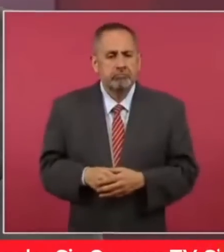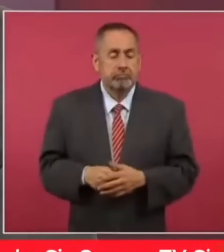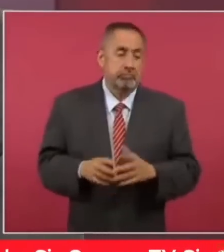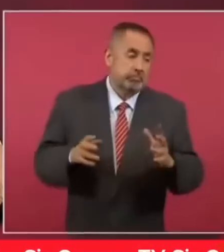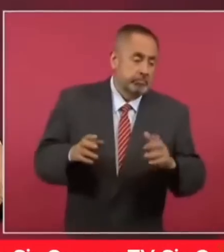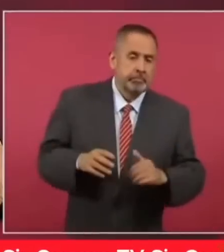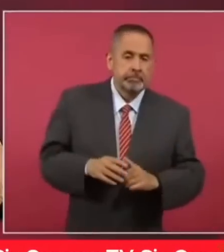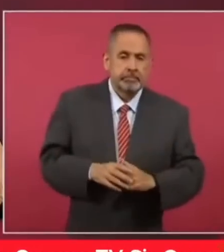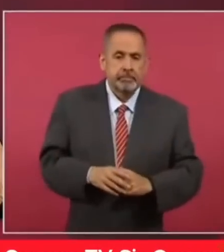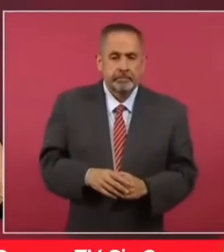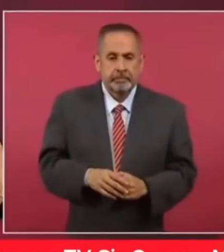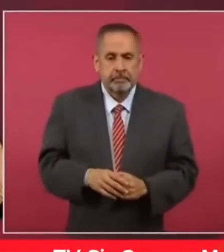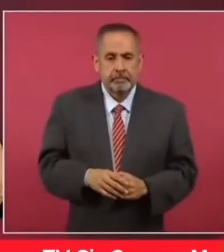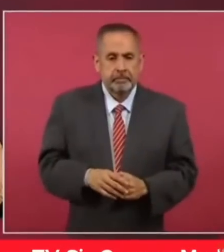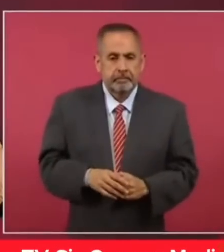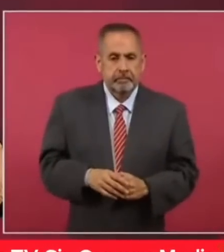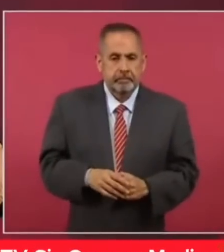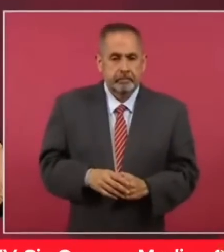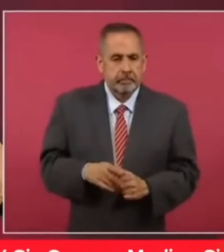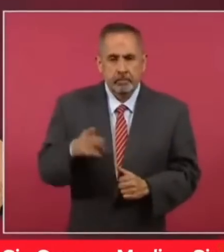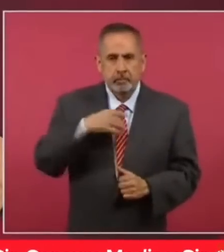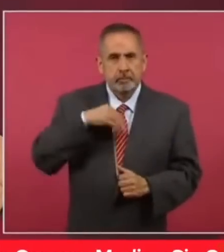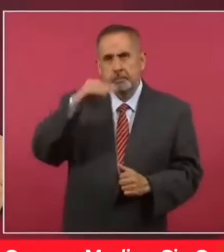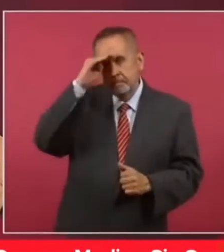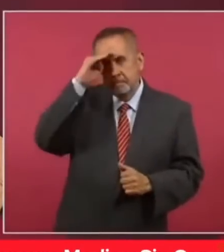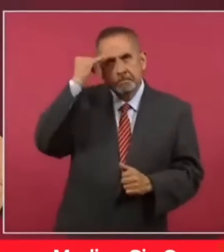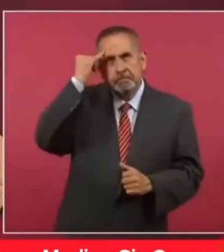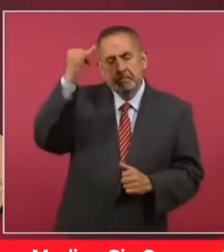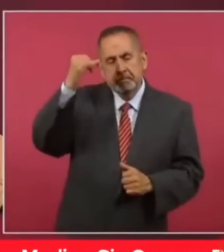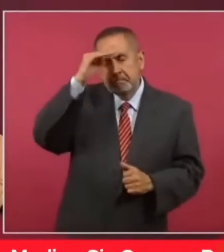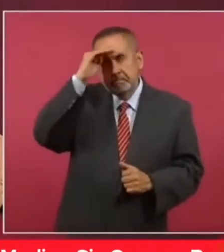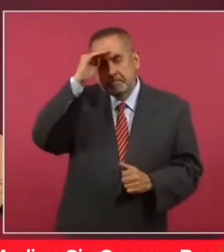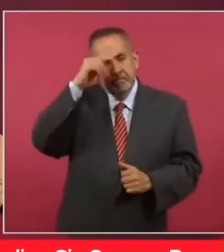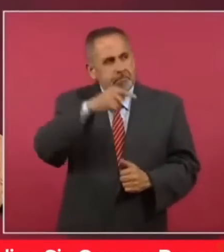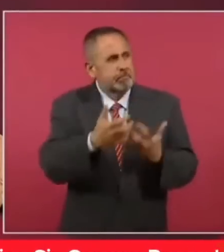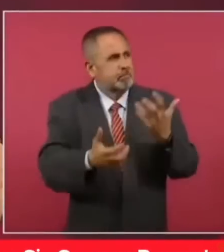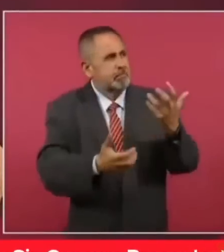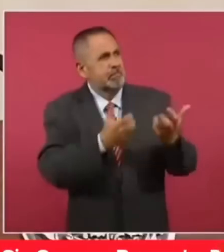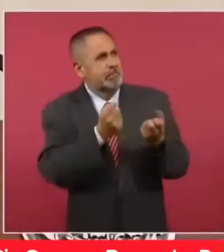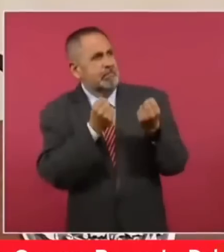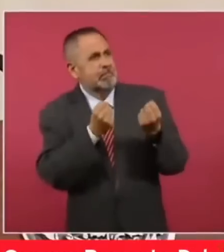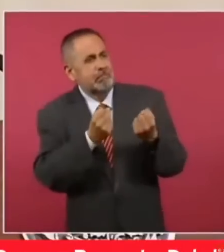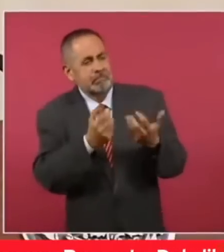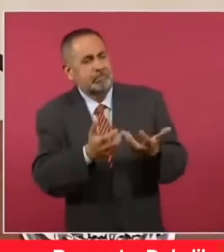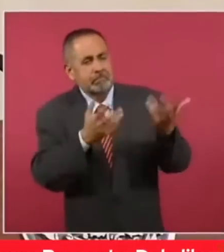Pienso que no imaginó